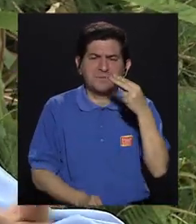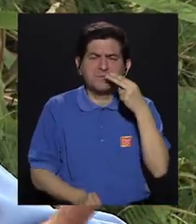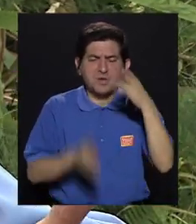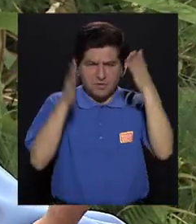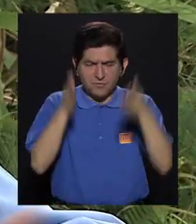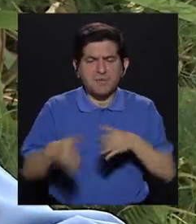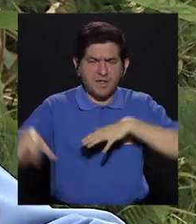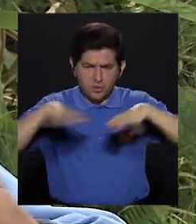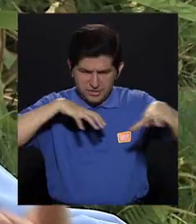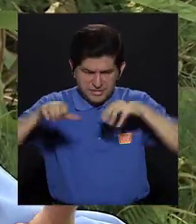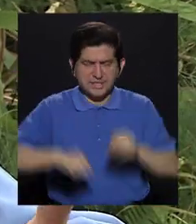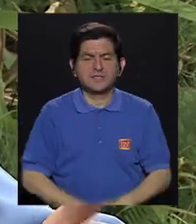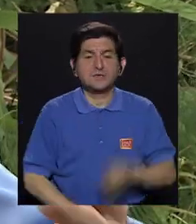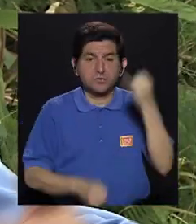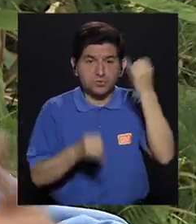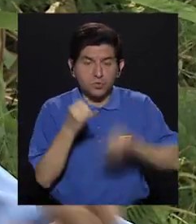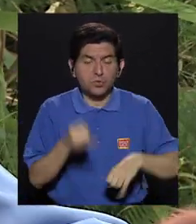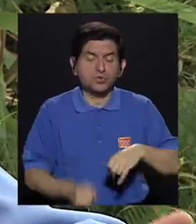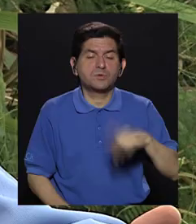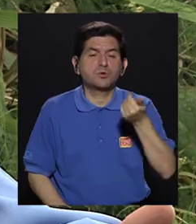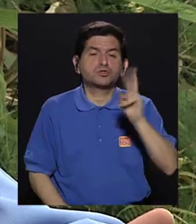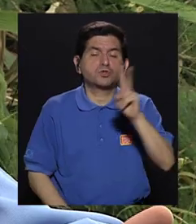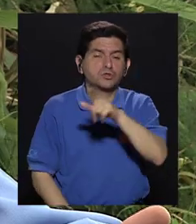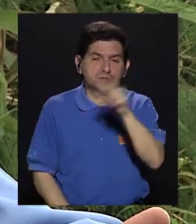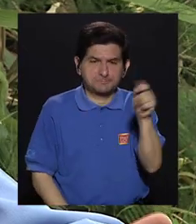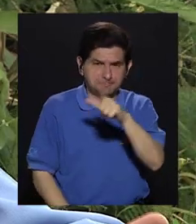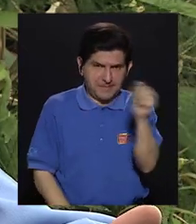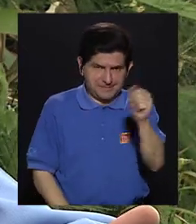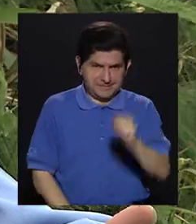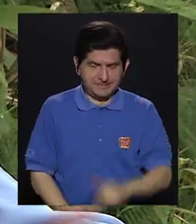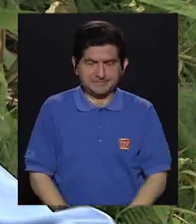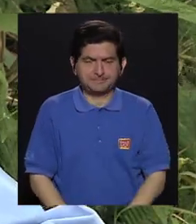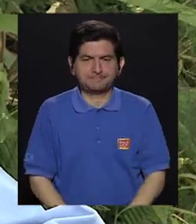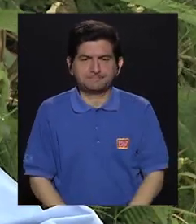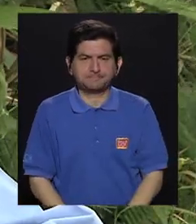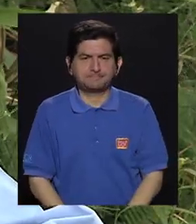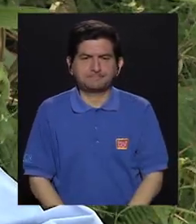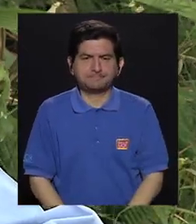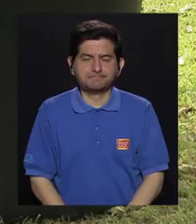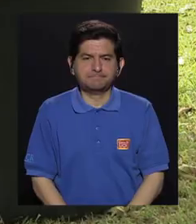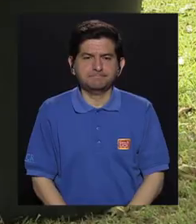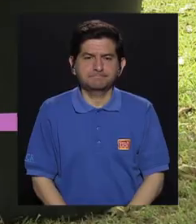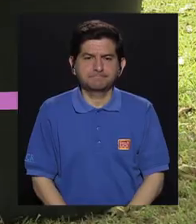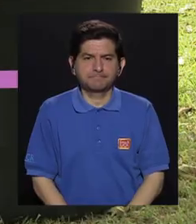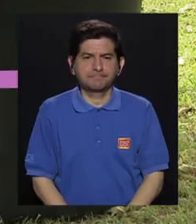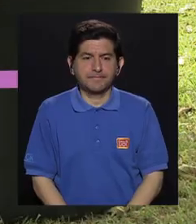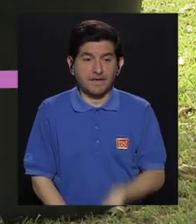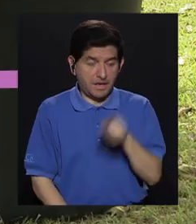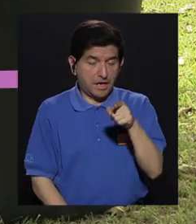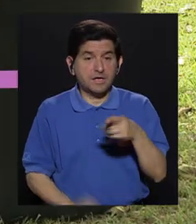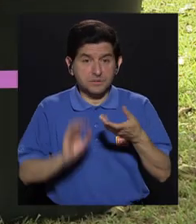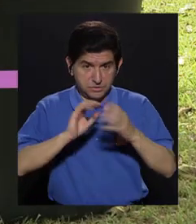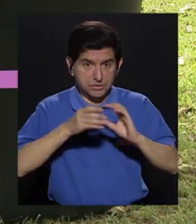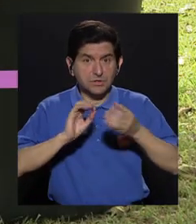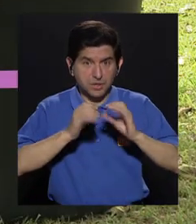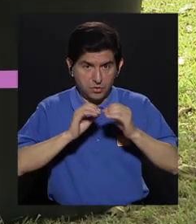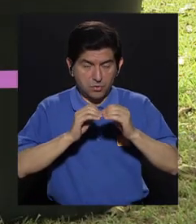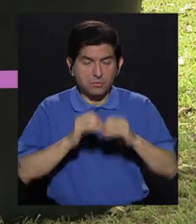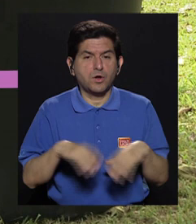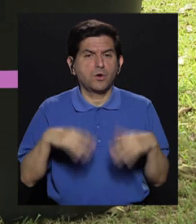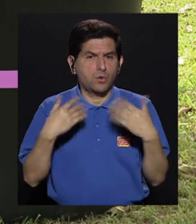fumadores activos que fuman activamente durante los últimos 12 meses. Eso es, podríamos decir, porque sí, es un